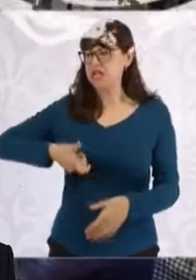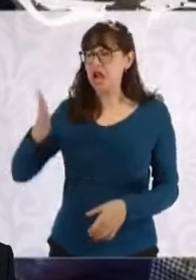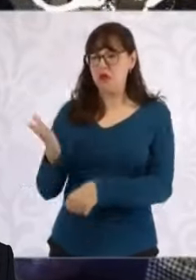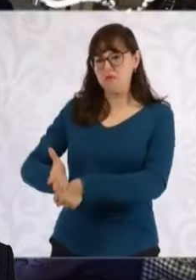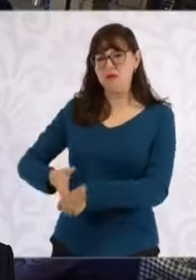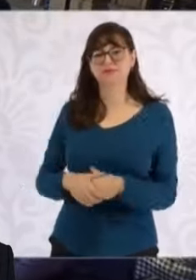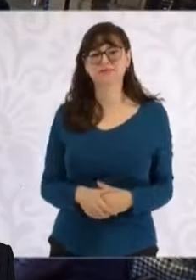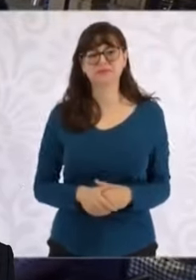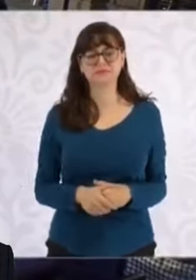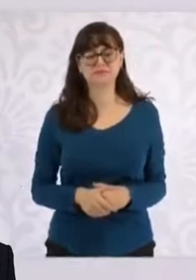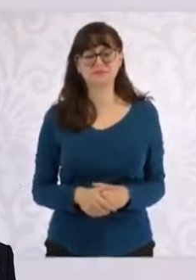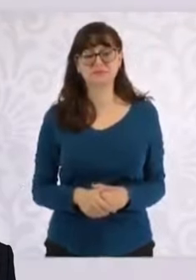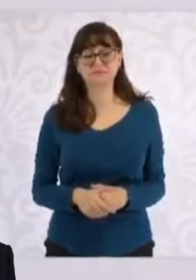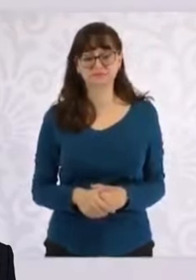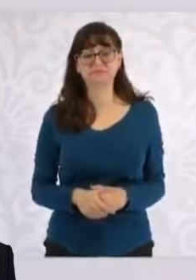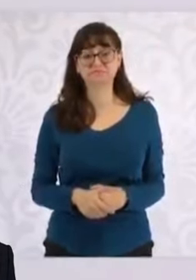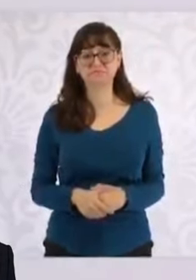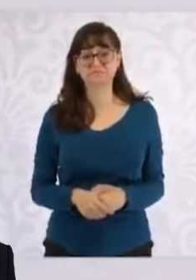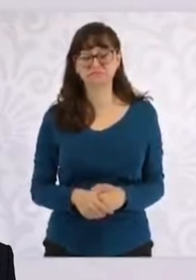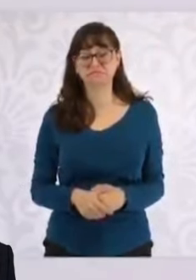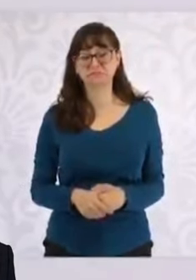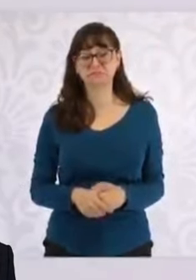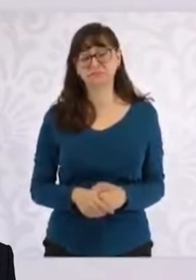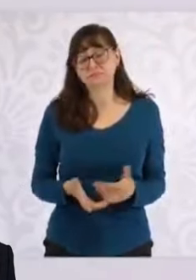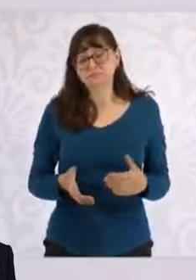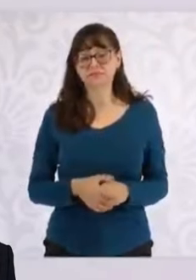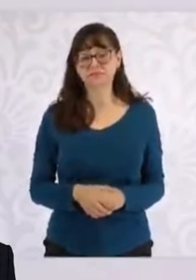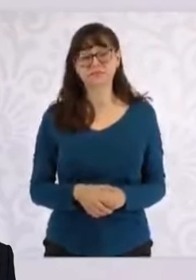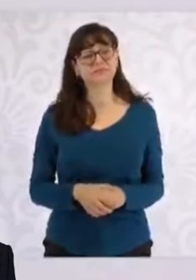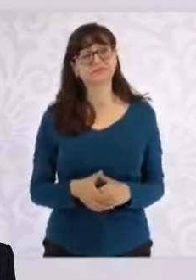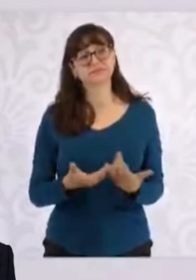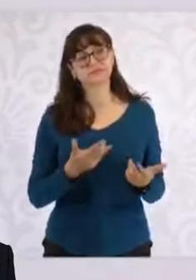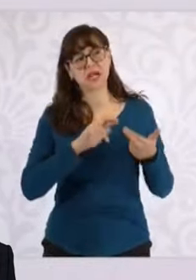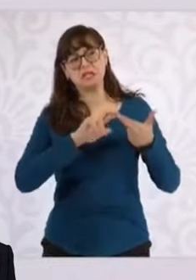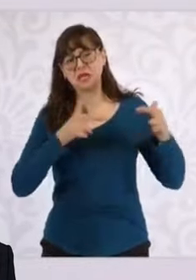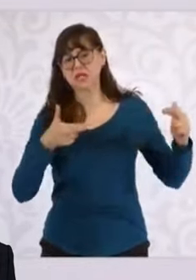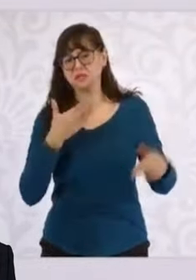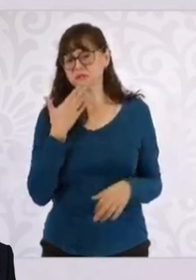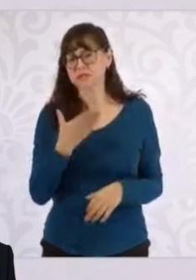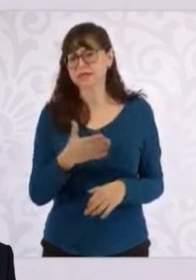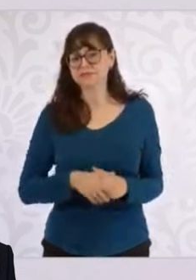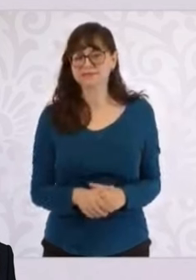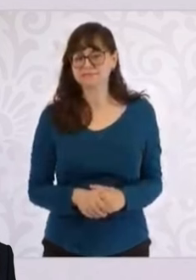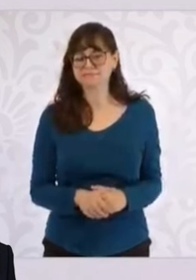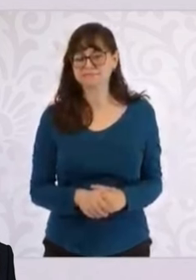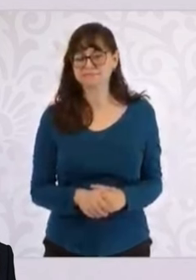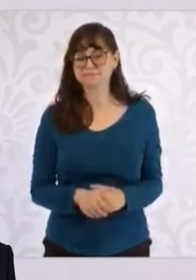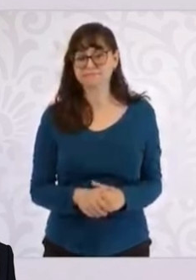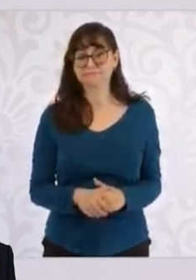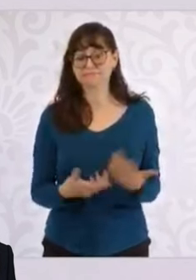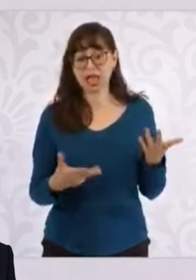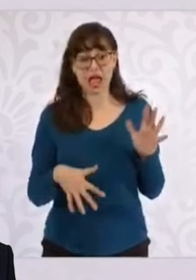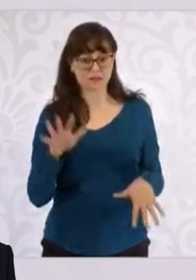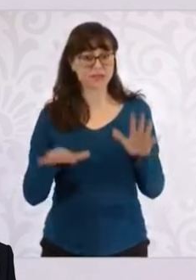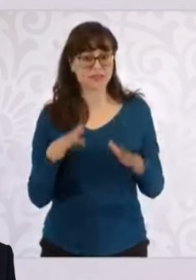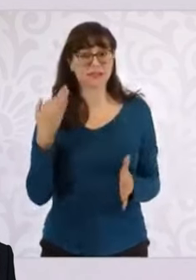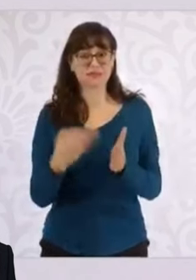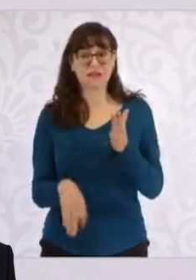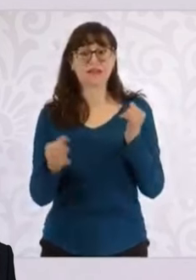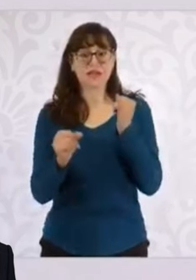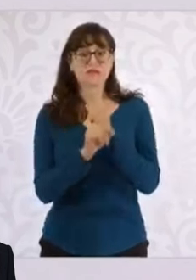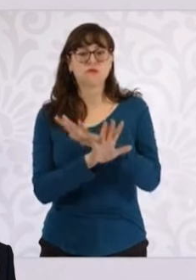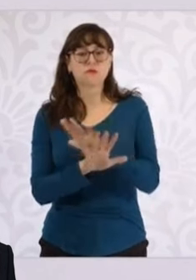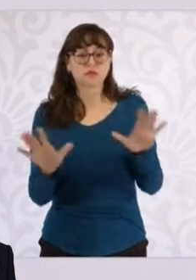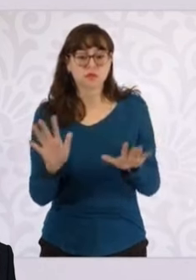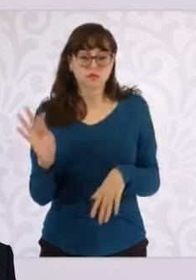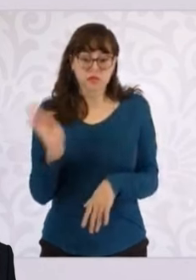va a haber buena relación Yo creo que es importante porque a veces no se tiene la suficiente información de él y de